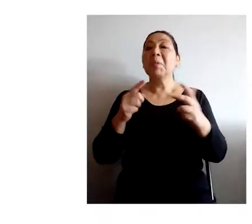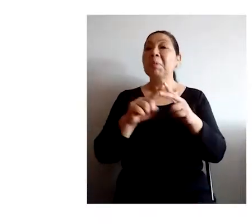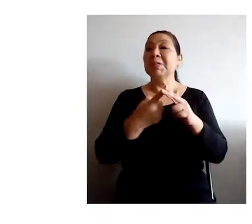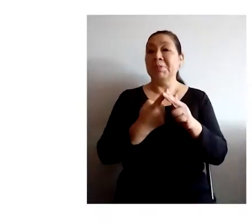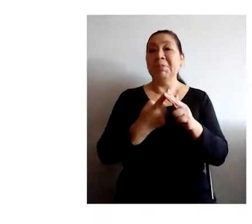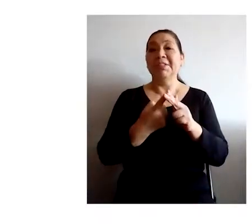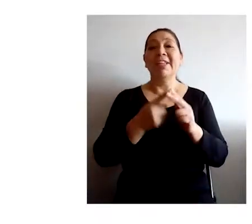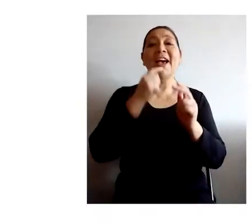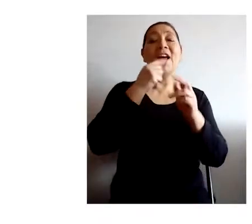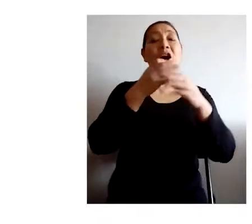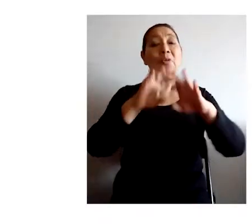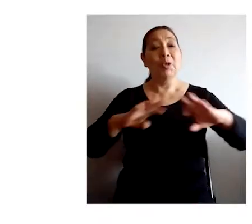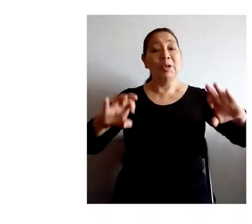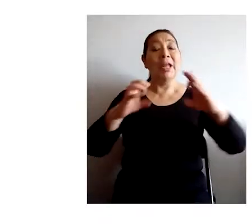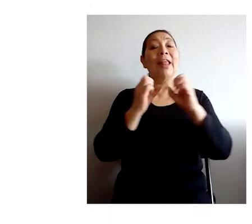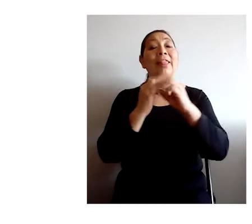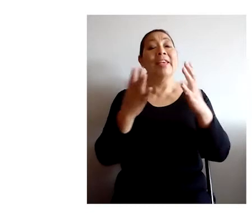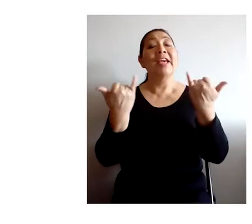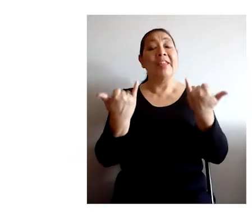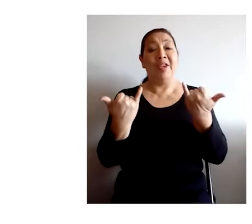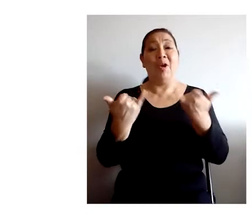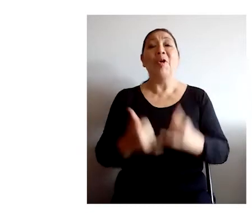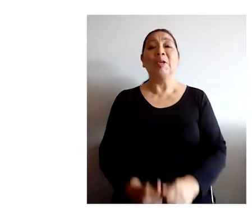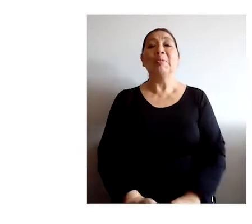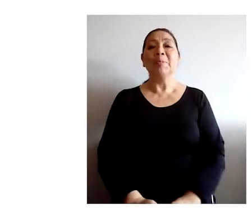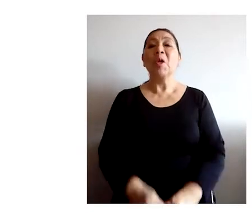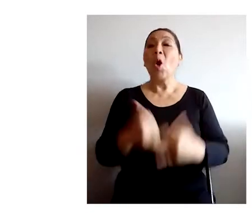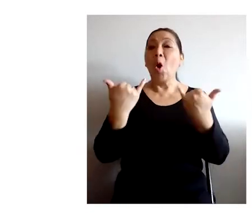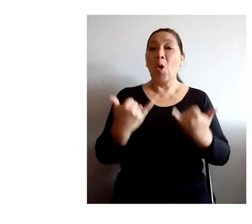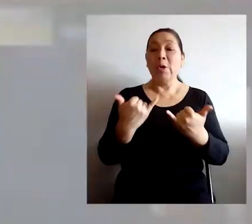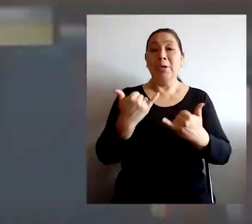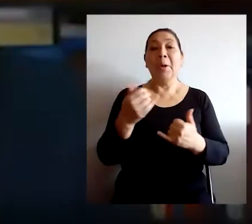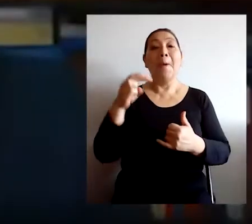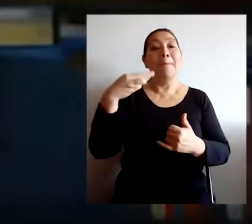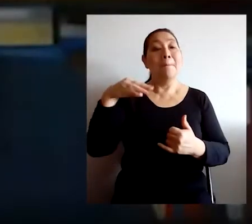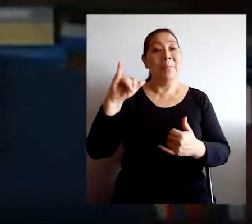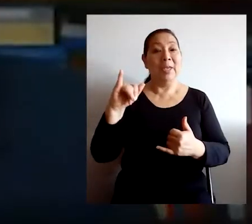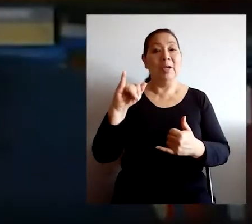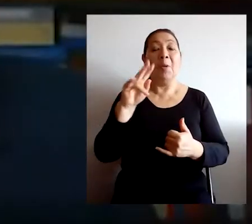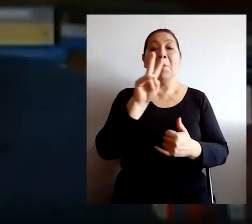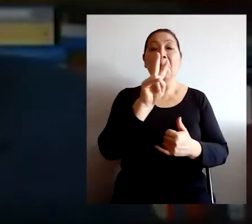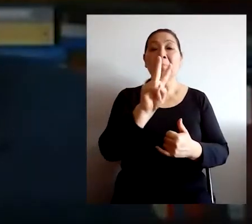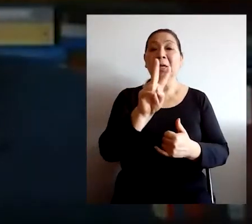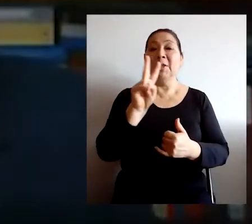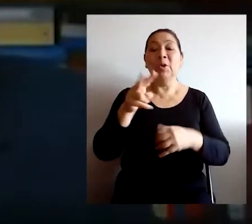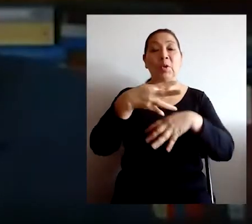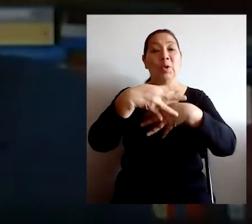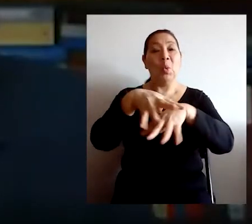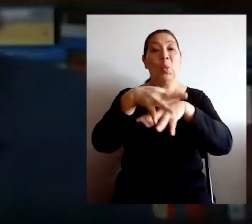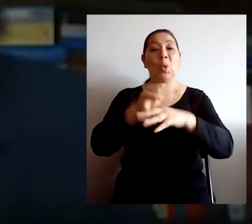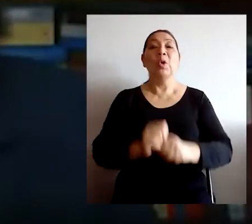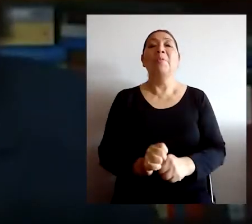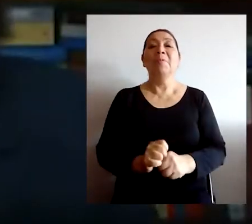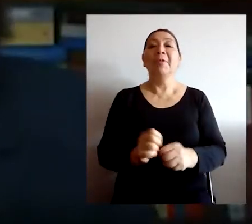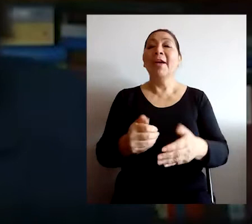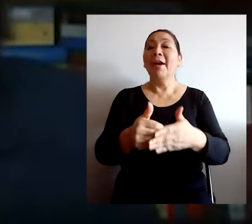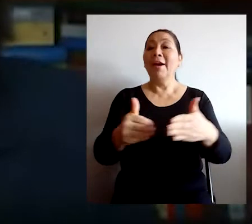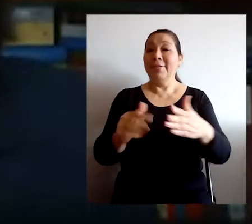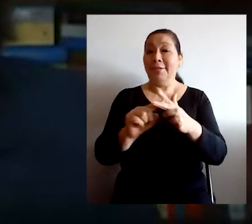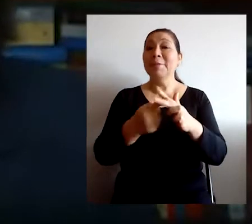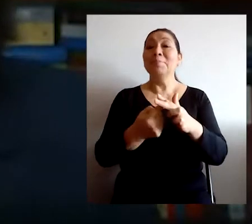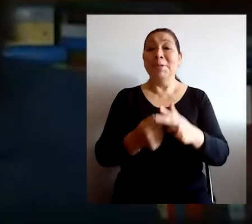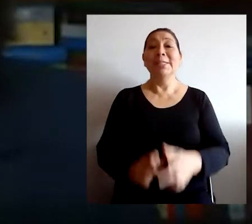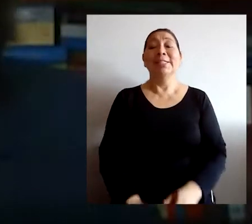Damos inicio a la audiencia programada para la fecha, hoy miércoles 22 de julio. Antes de